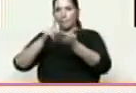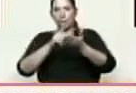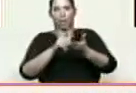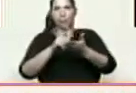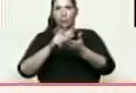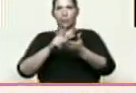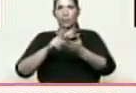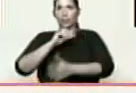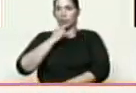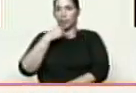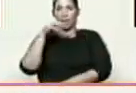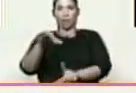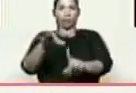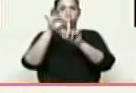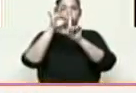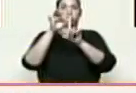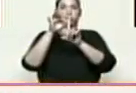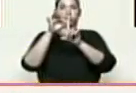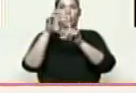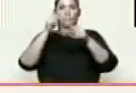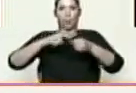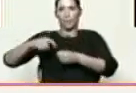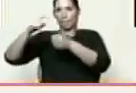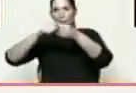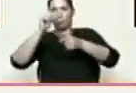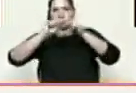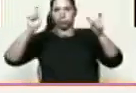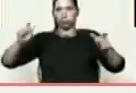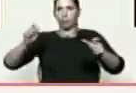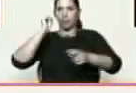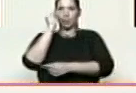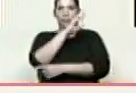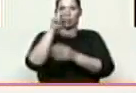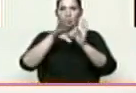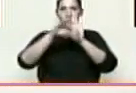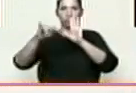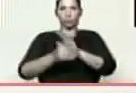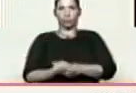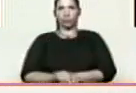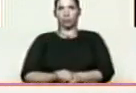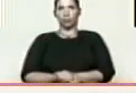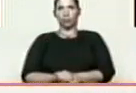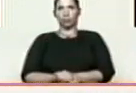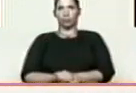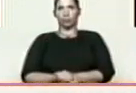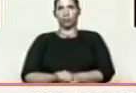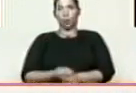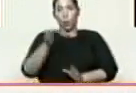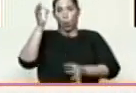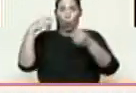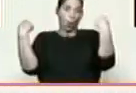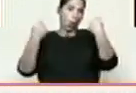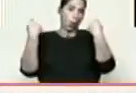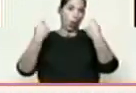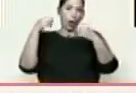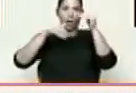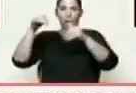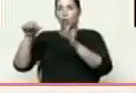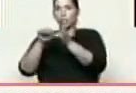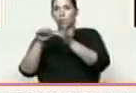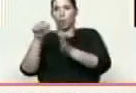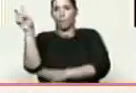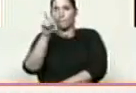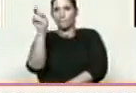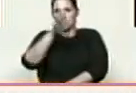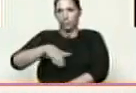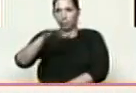para elegir los integrantes territoriales y sectoriales de la Asamblea Nacional Constituyente, jornada electoral donde los venezolanos y venezolanas,